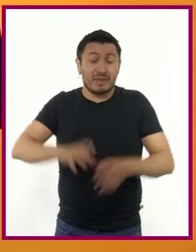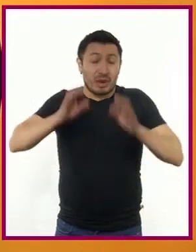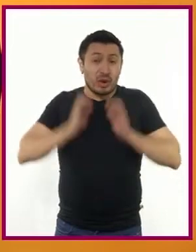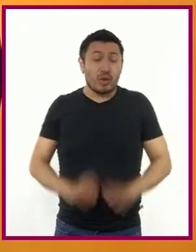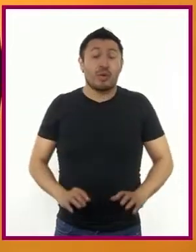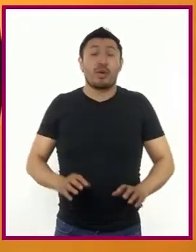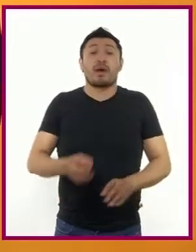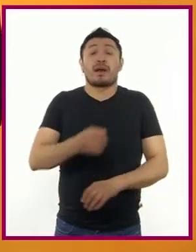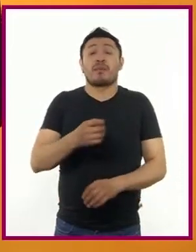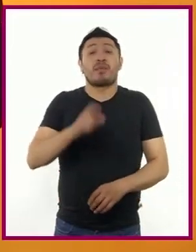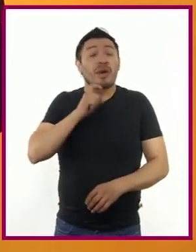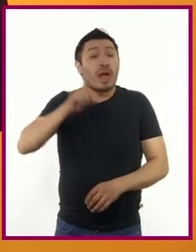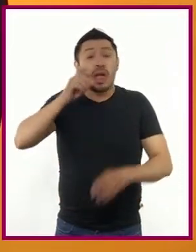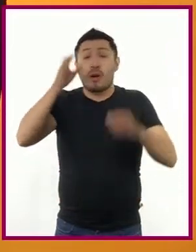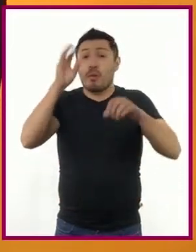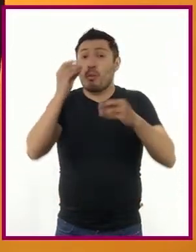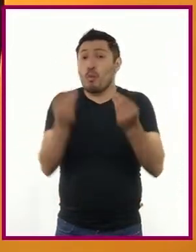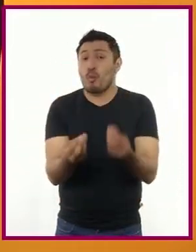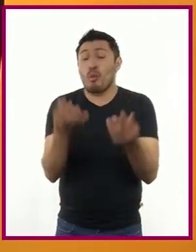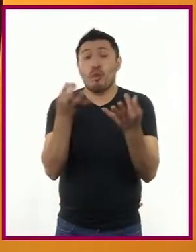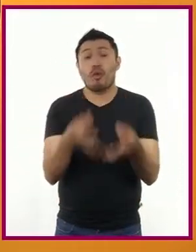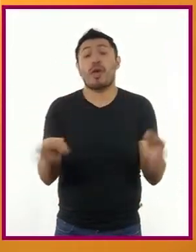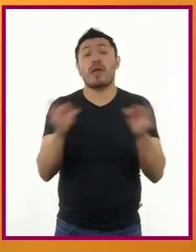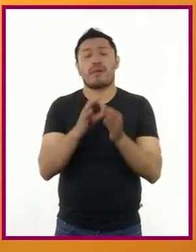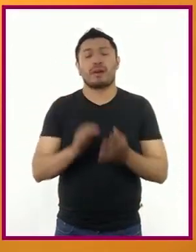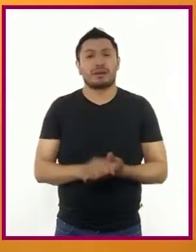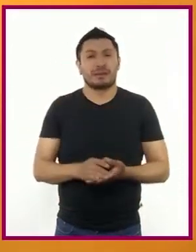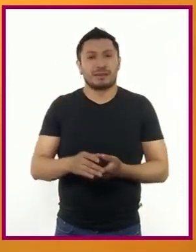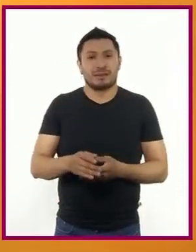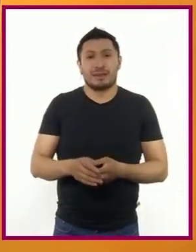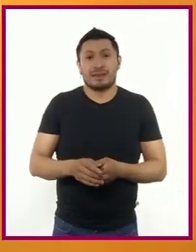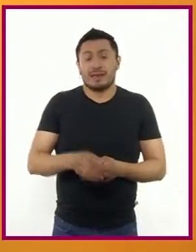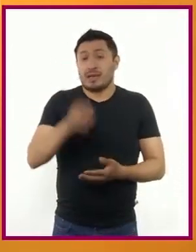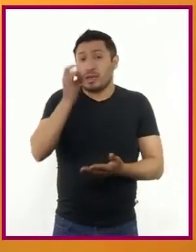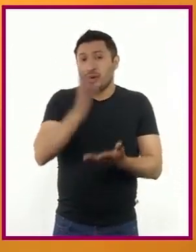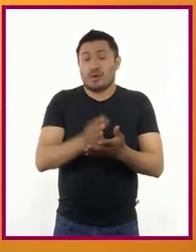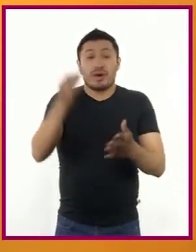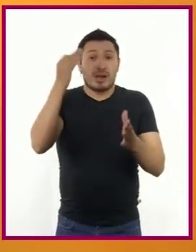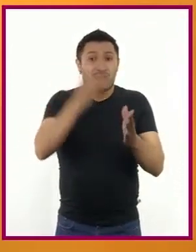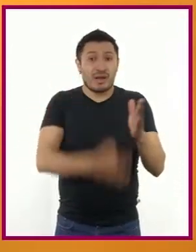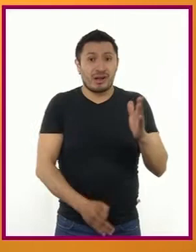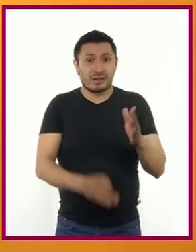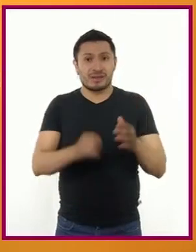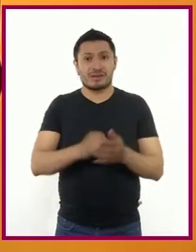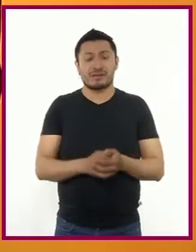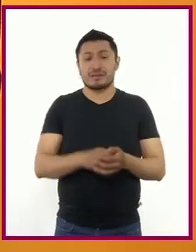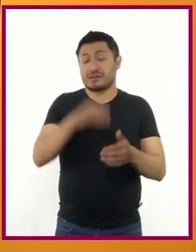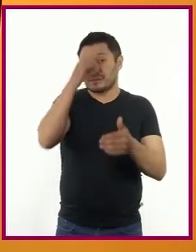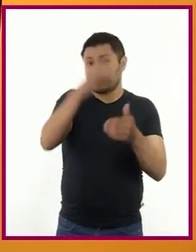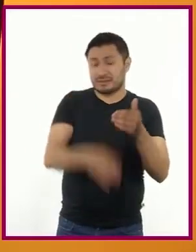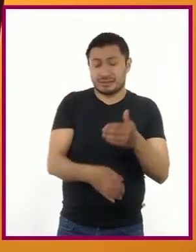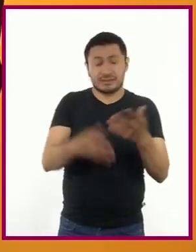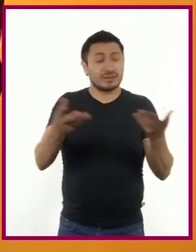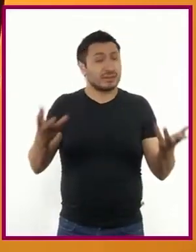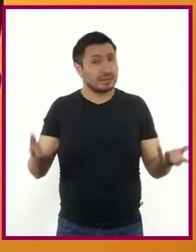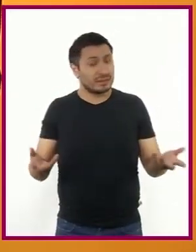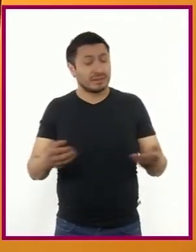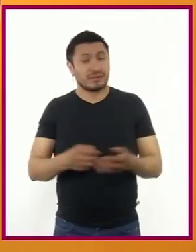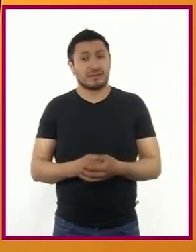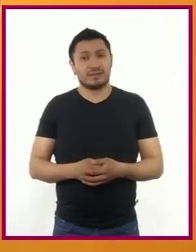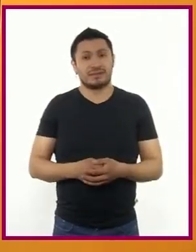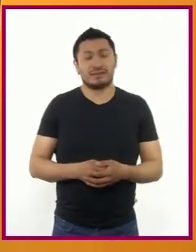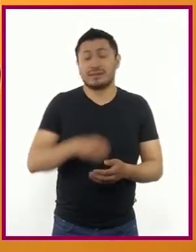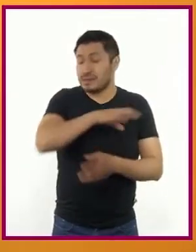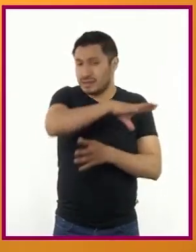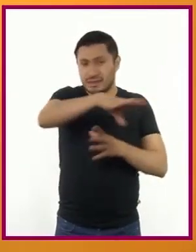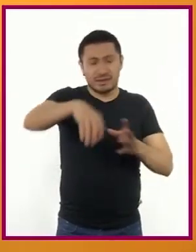sumamente importante. Mire, maestra, ya solo falta la conclusión para terminar por